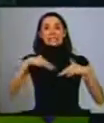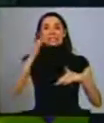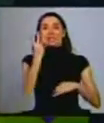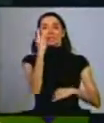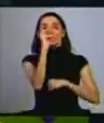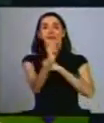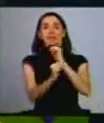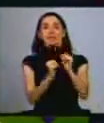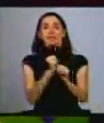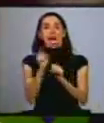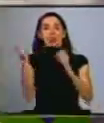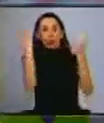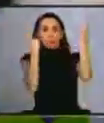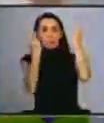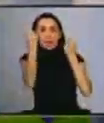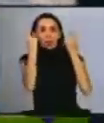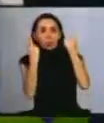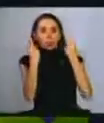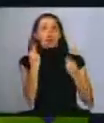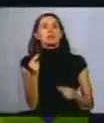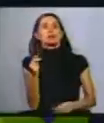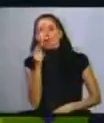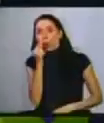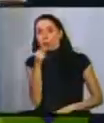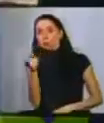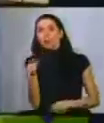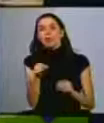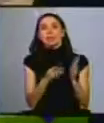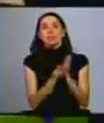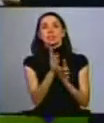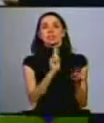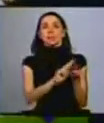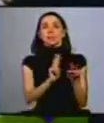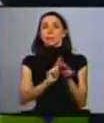negocio. Es que eso es lo que sucede, porque la gente hoy día se empieza a preparar toda la cosa